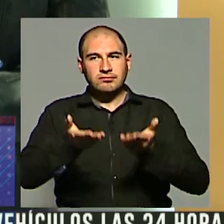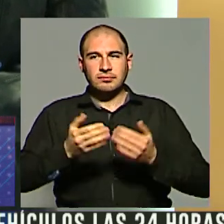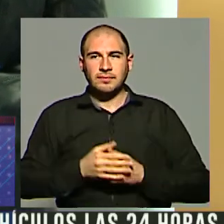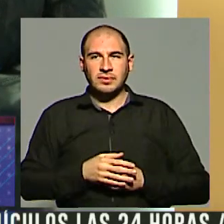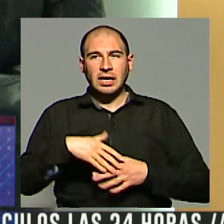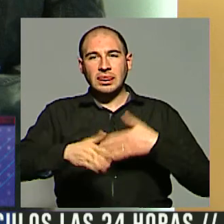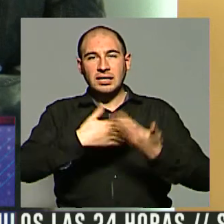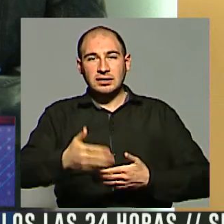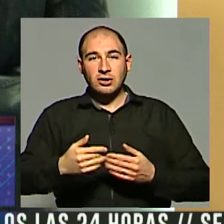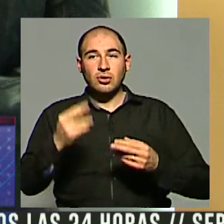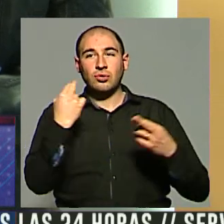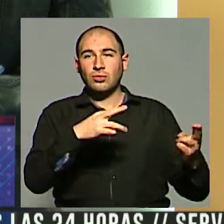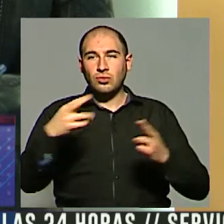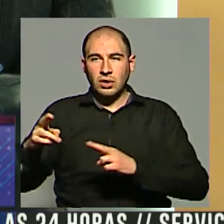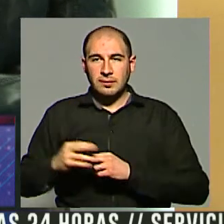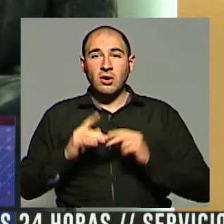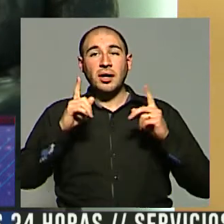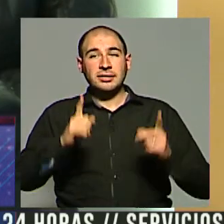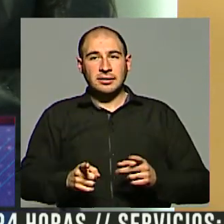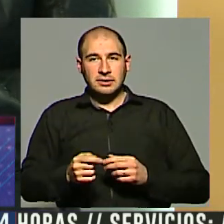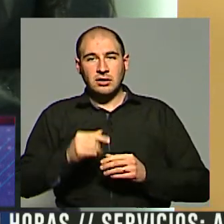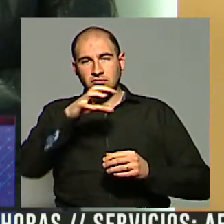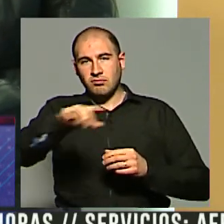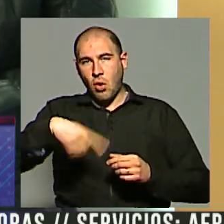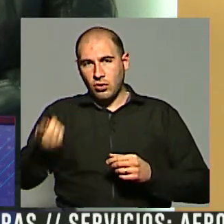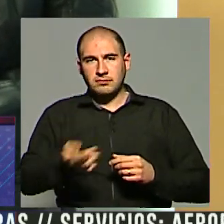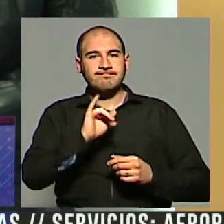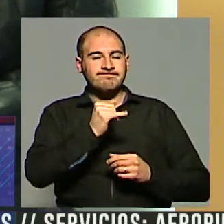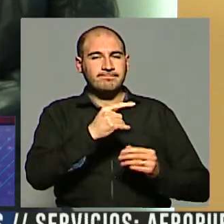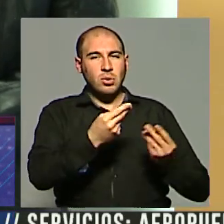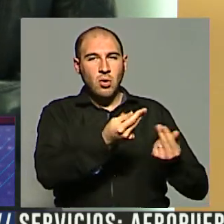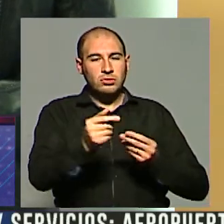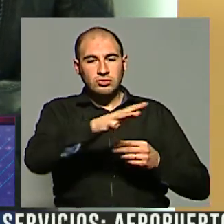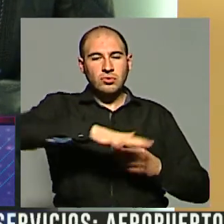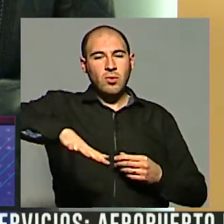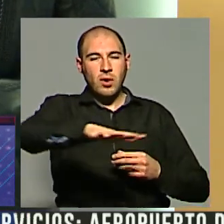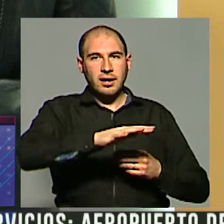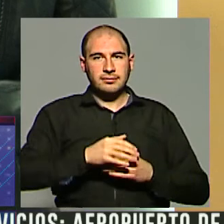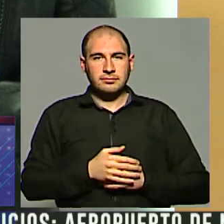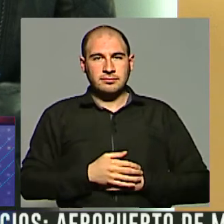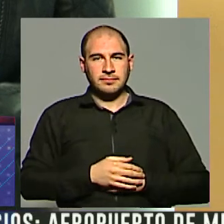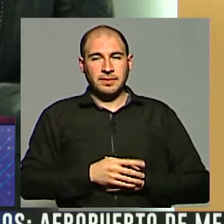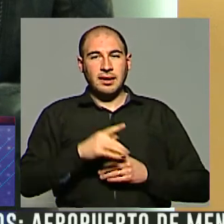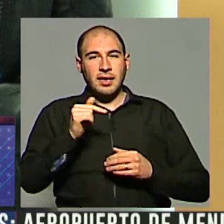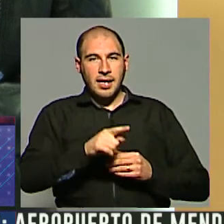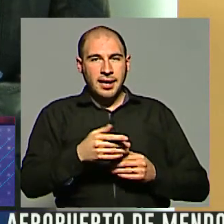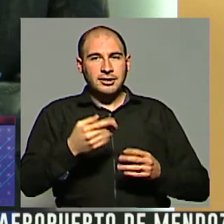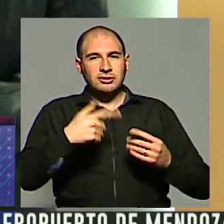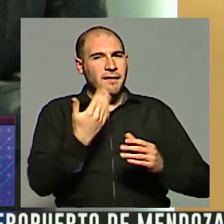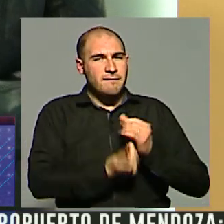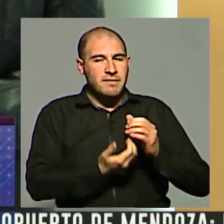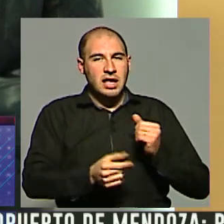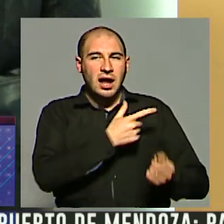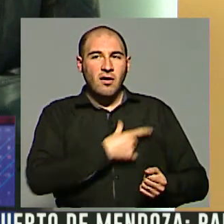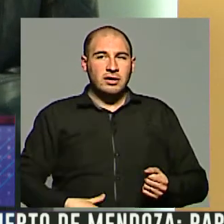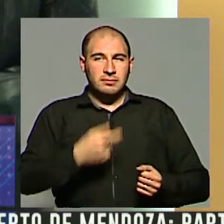un desarrollo a nivel turístico y también en otros rubros. Así es, la explotación del área parece ser una de las grandes debilidades por parte del